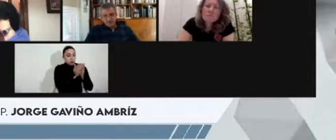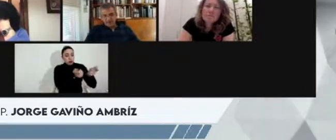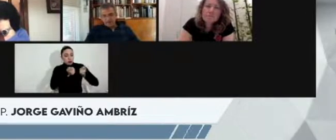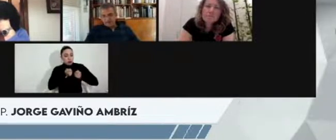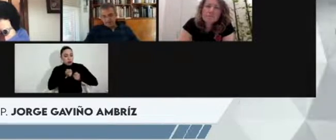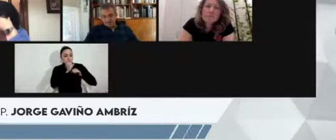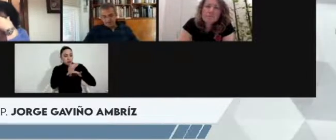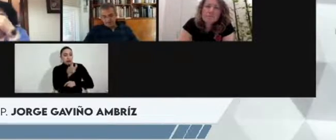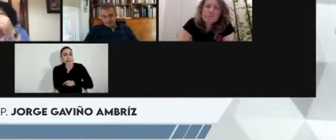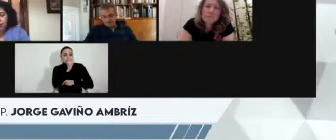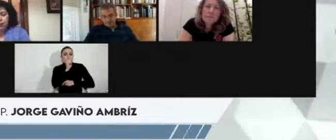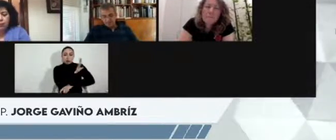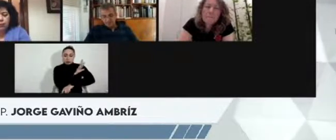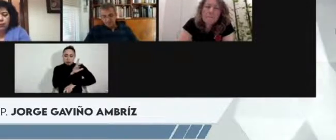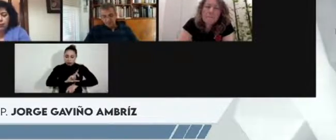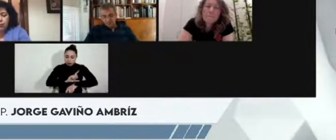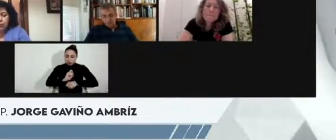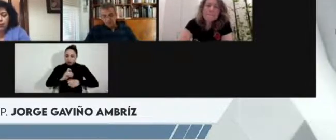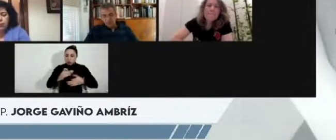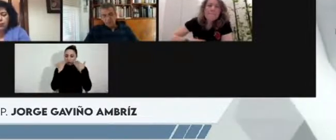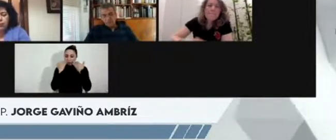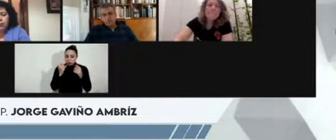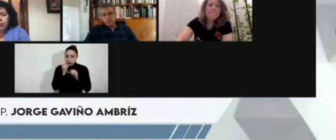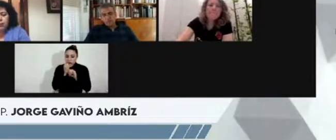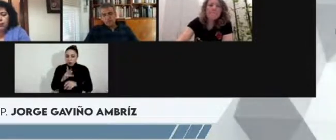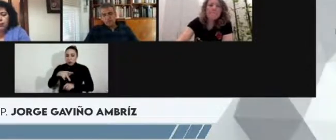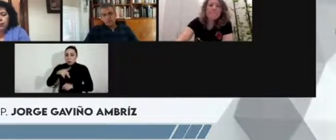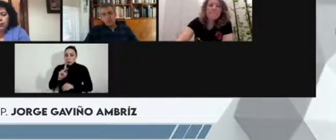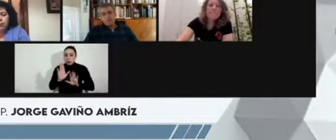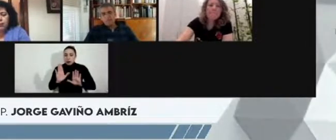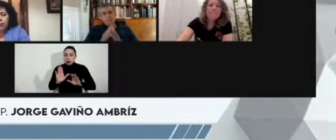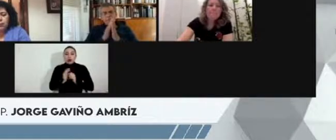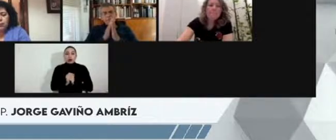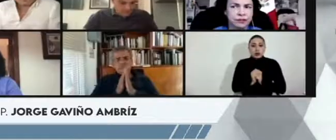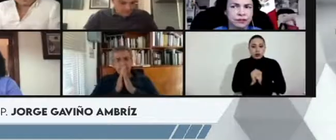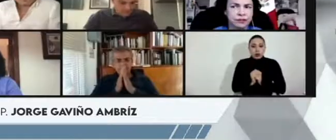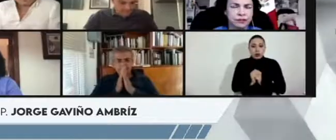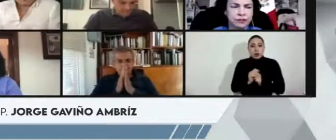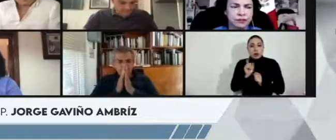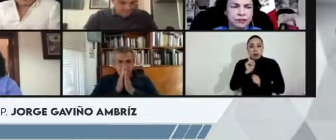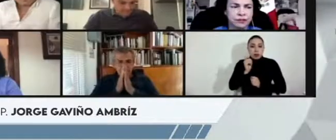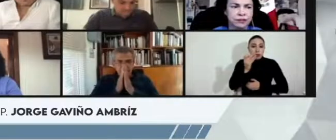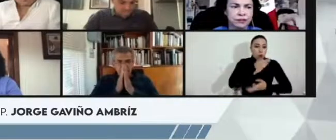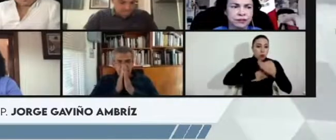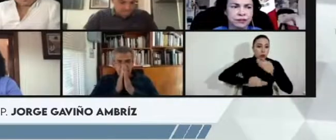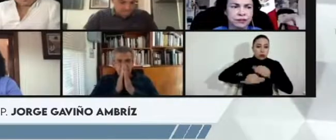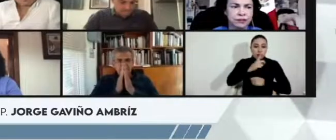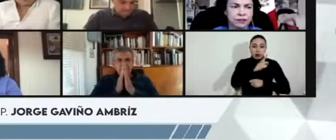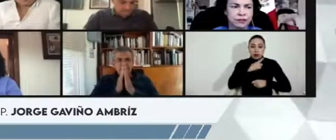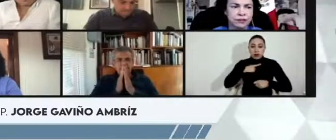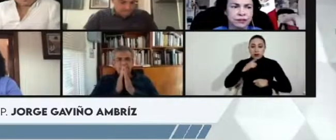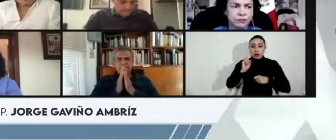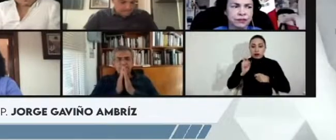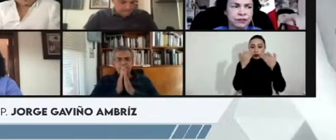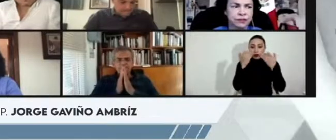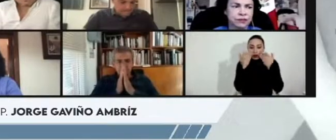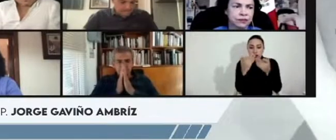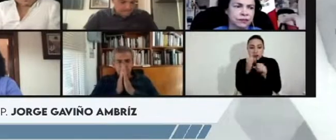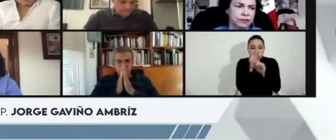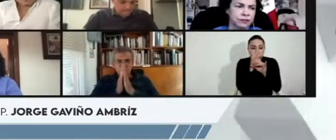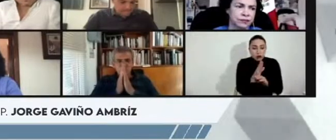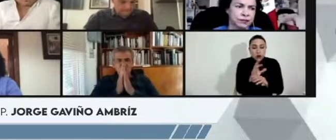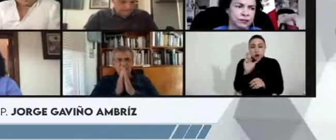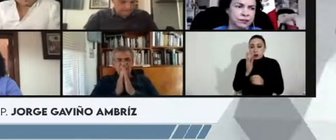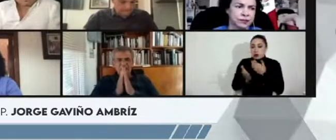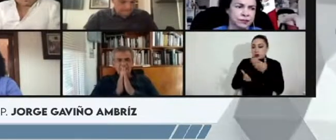Y cuando la ley dice que debe de ser los procesos transparentes y se les pide a las autoridades, Morena